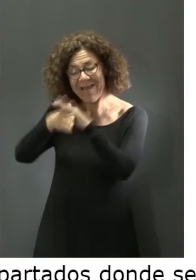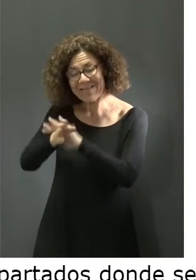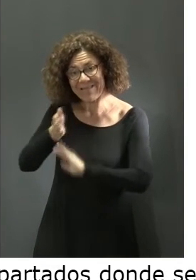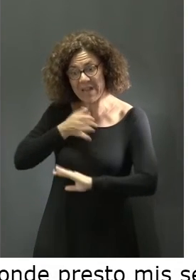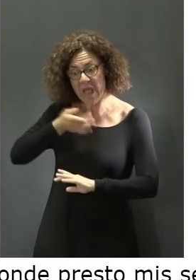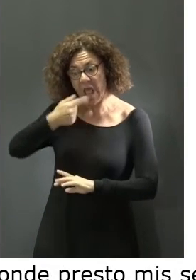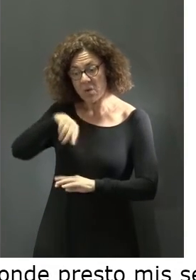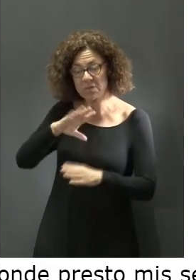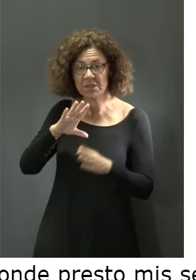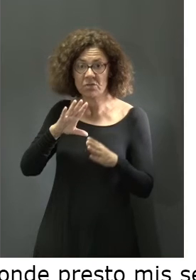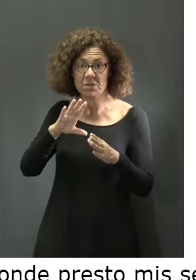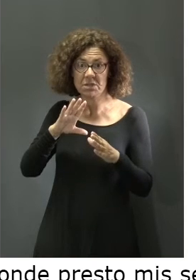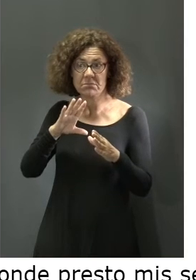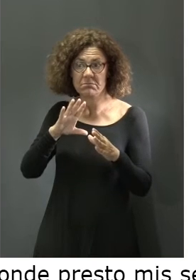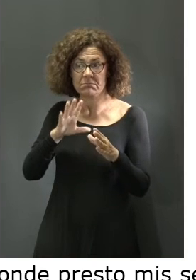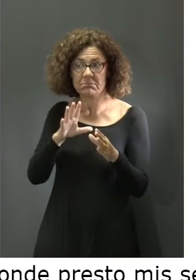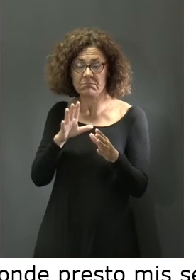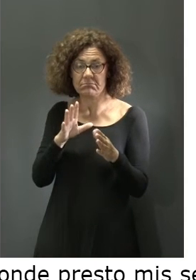nuestra